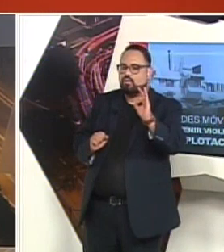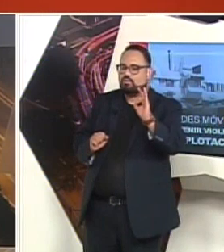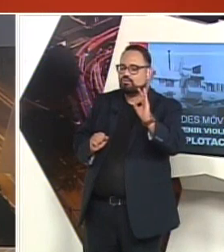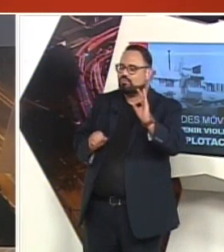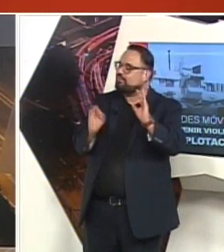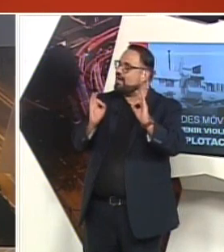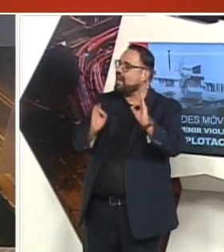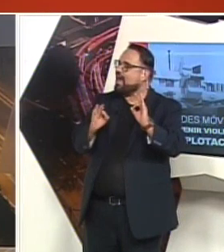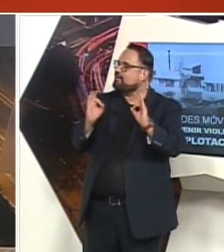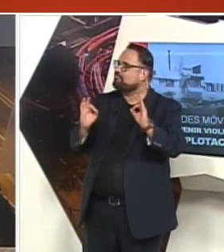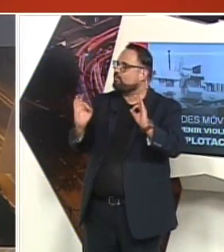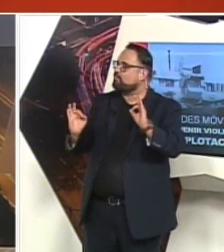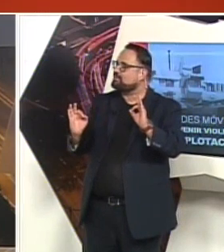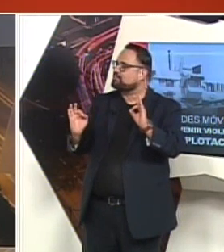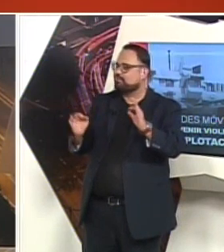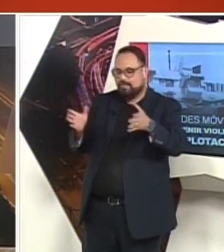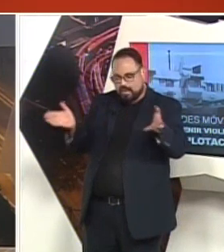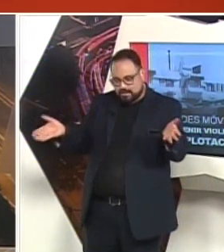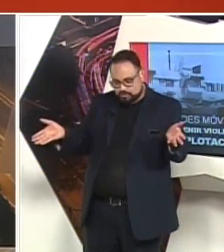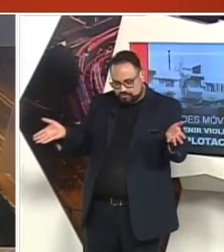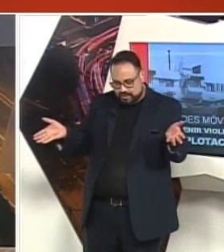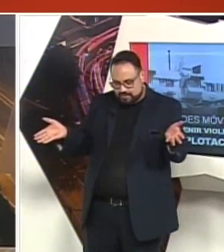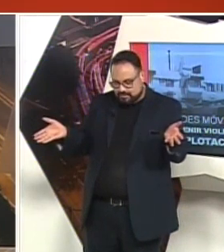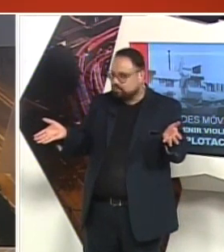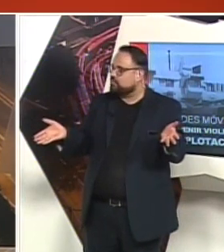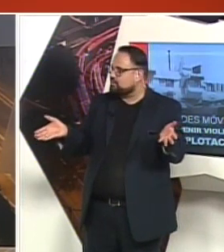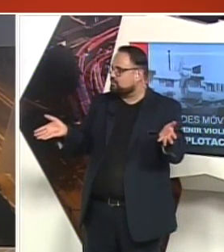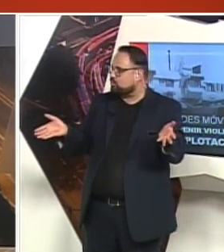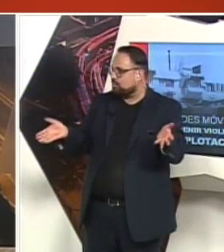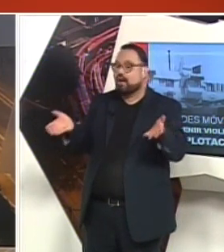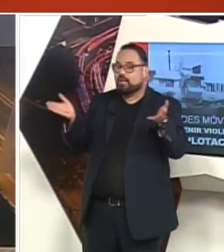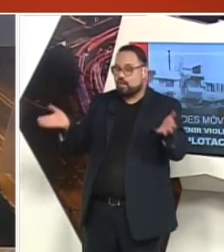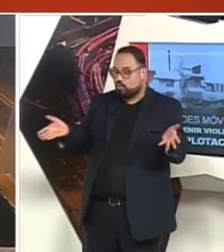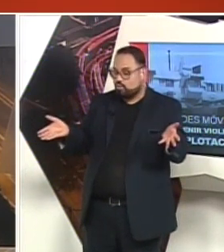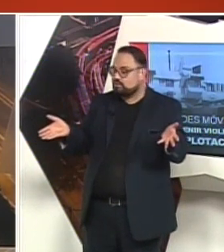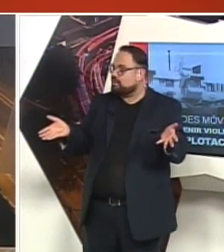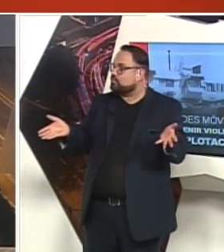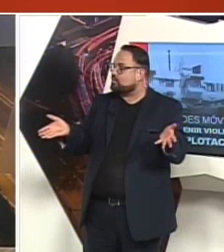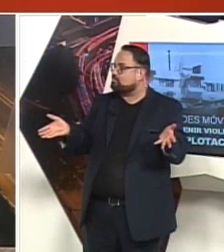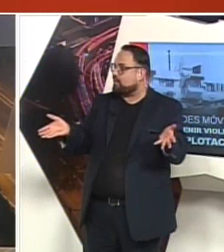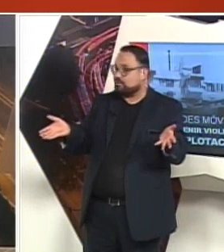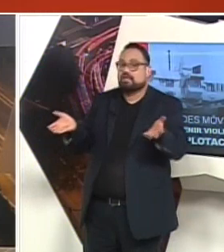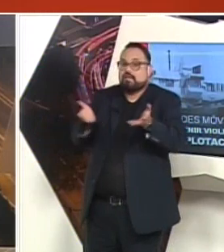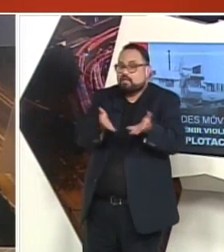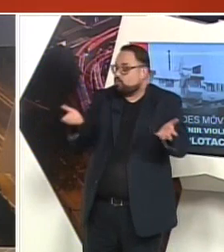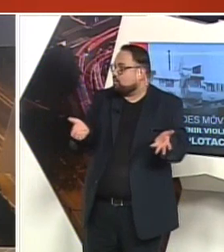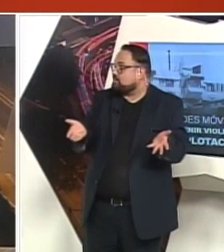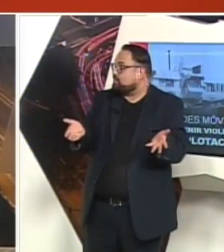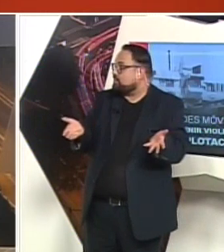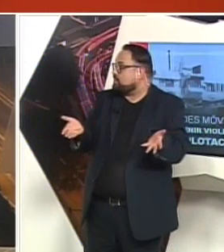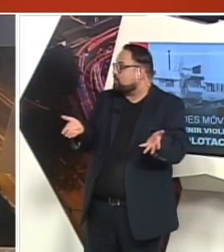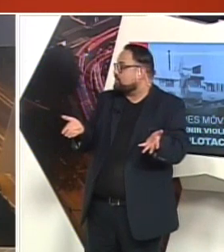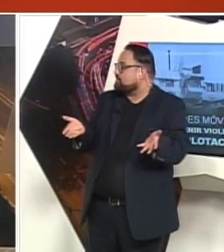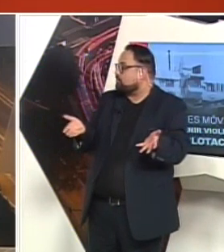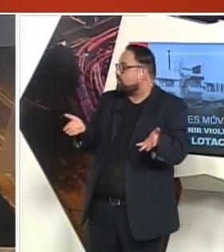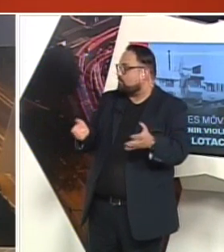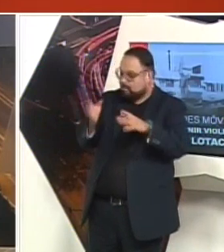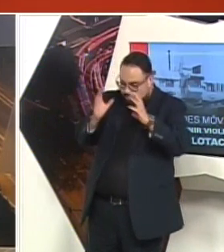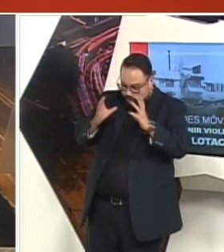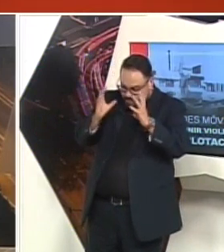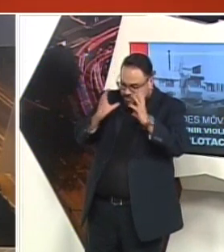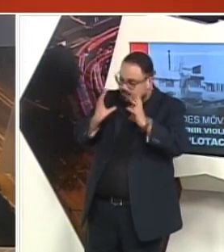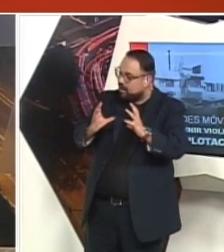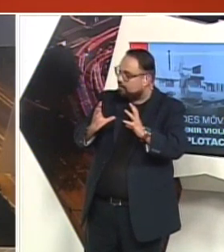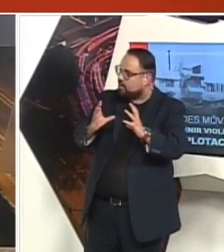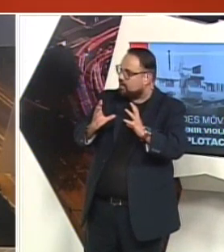educación la información la socialización de este problema que lo conozcan en todas partes y esto lo que se pretende con este programa